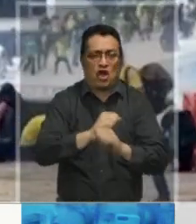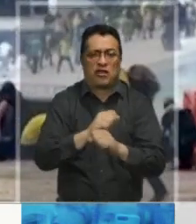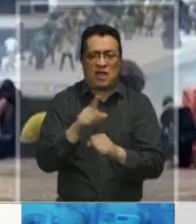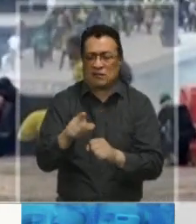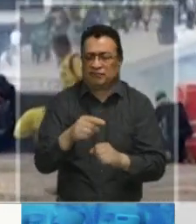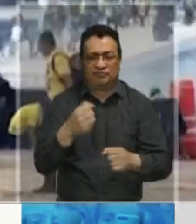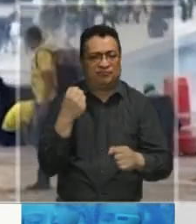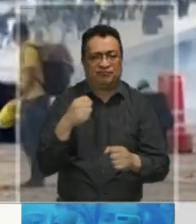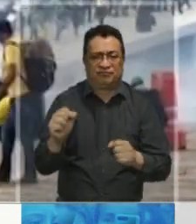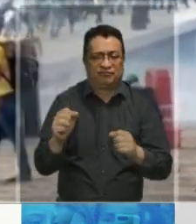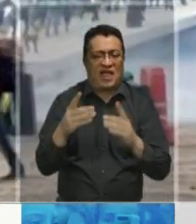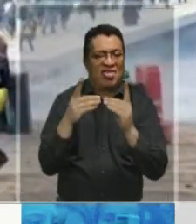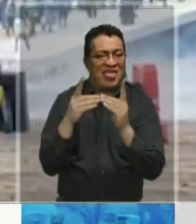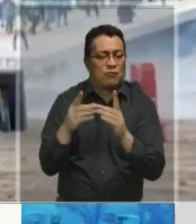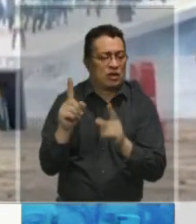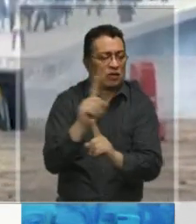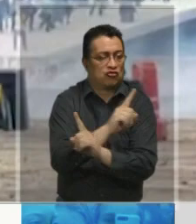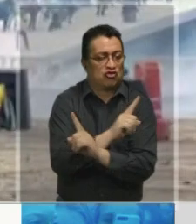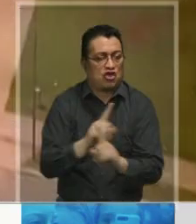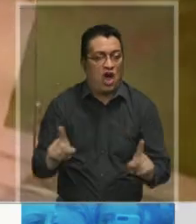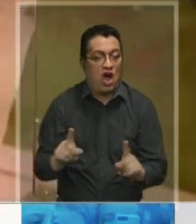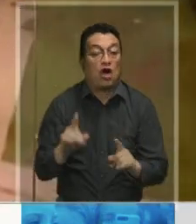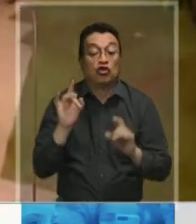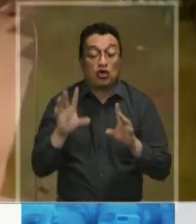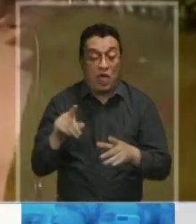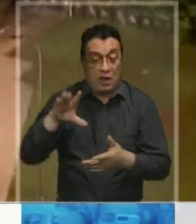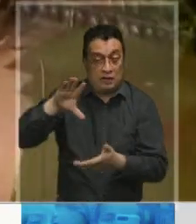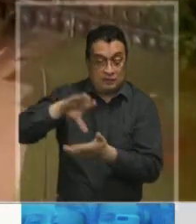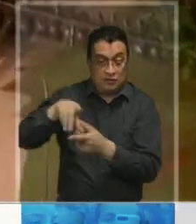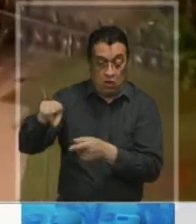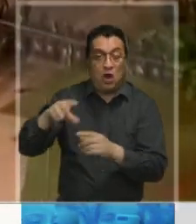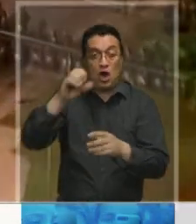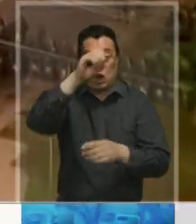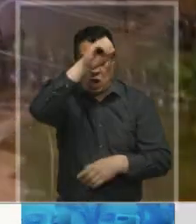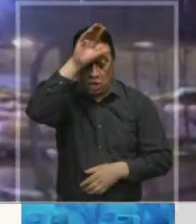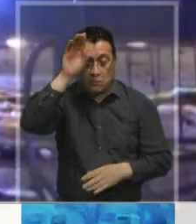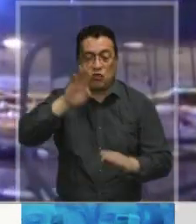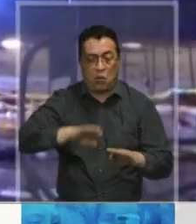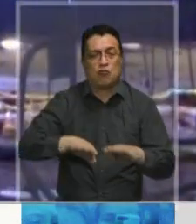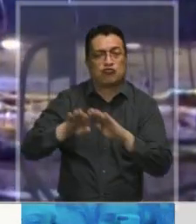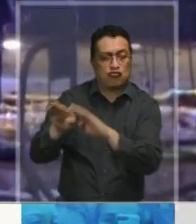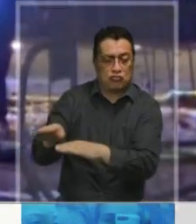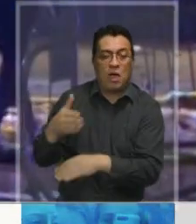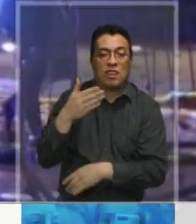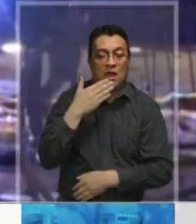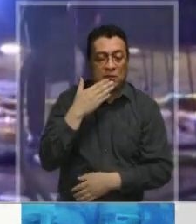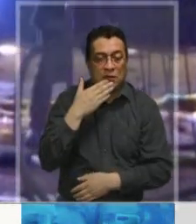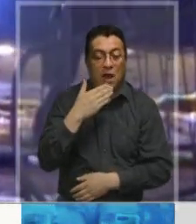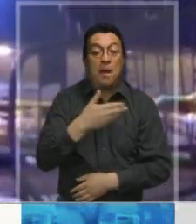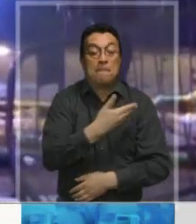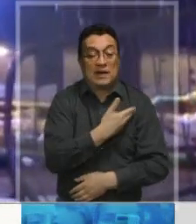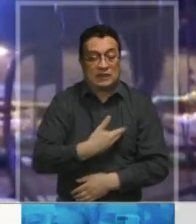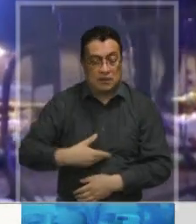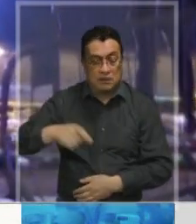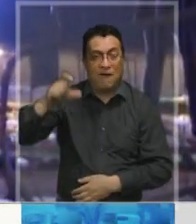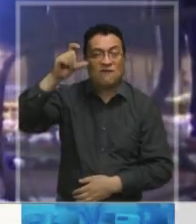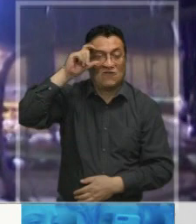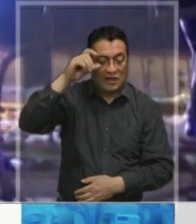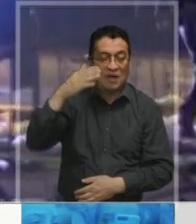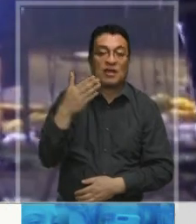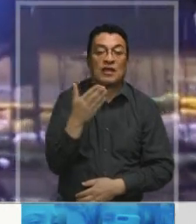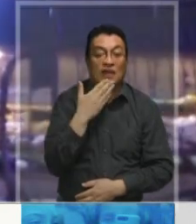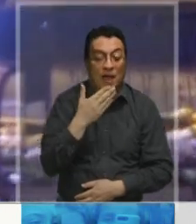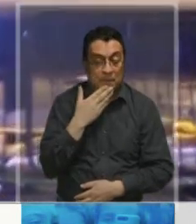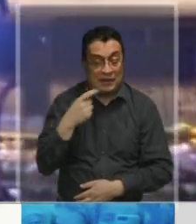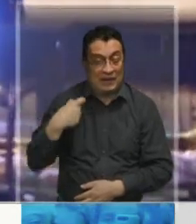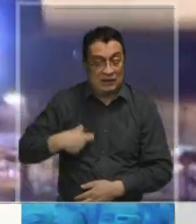actos antidemocráticos. Y no solo desde nuestro país, desde Colombia están recibiendo apoyo. El presidente Joe Biden también ha dicho que, y aquí